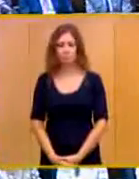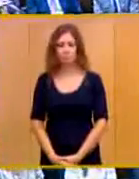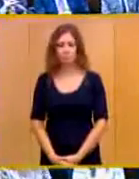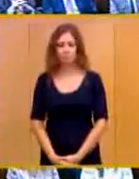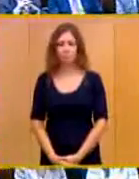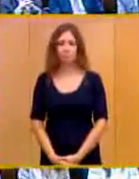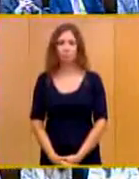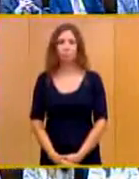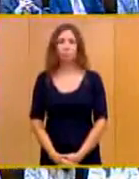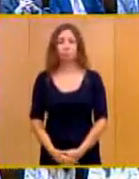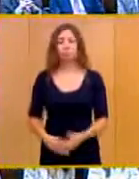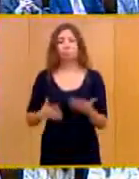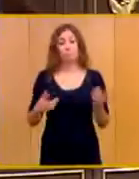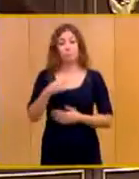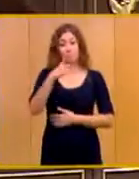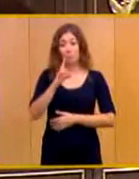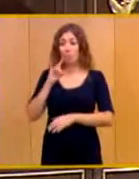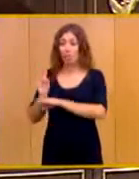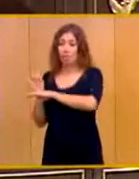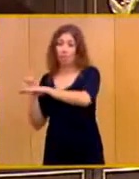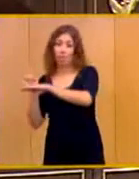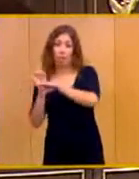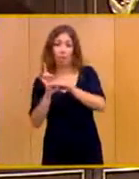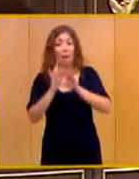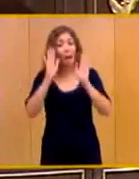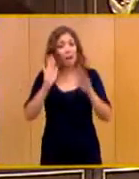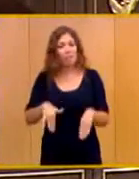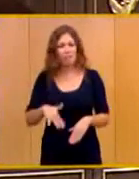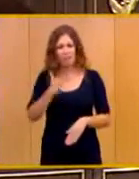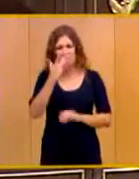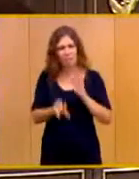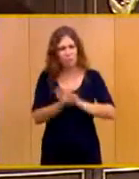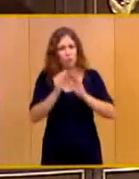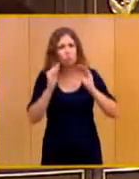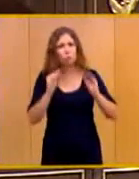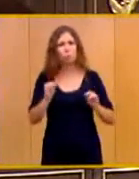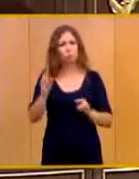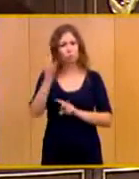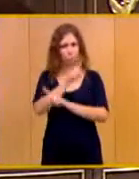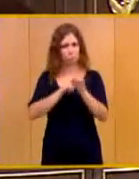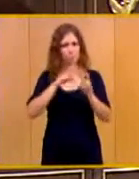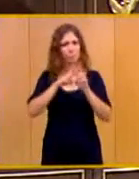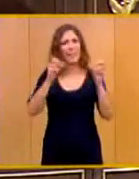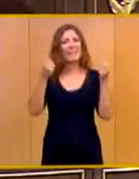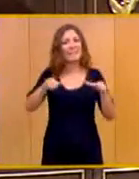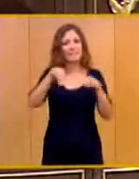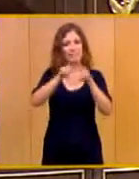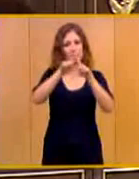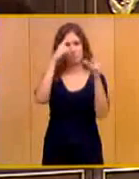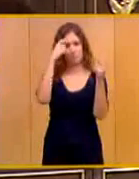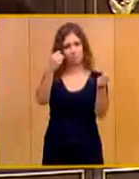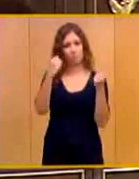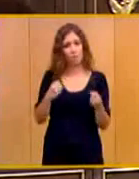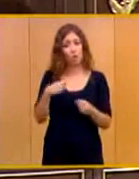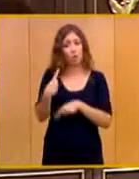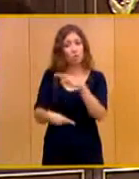Y de engaño en engaño ha generado usted una grave crisis institucional de consecuencias imprevisibles